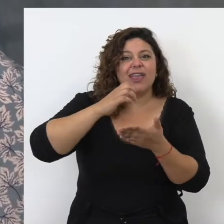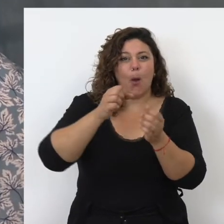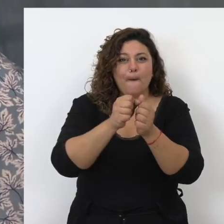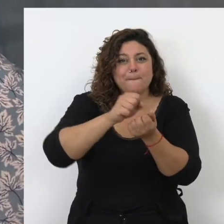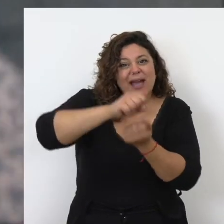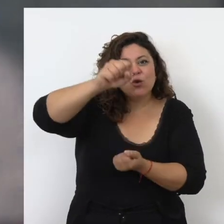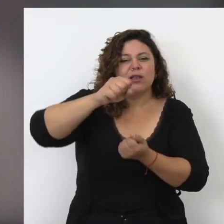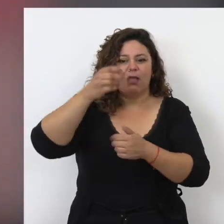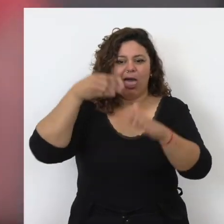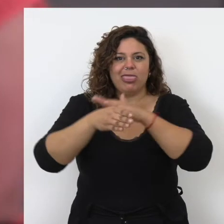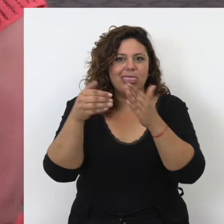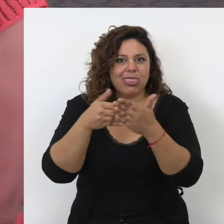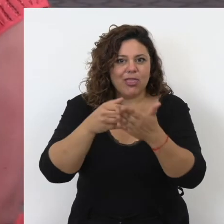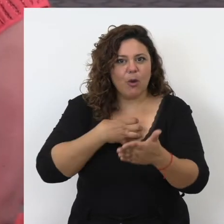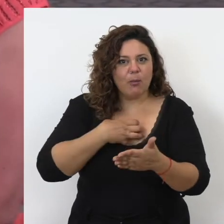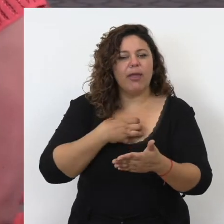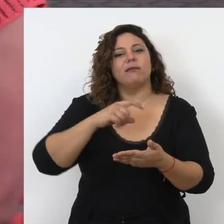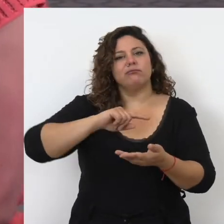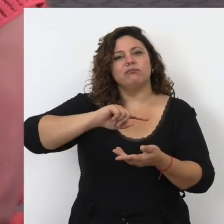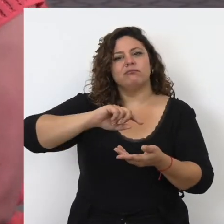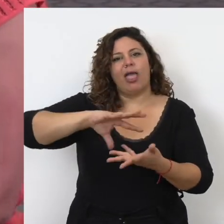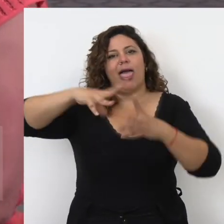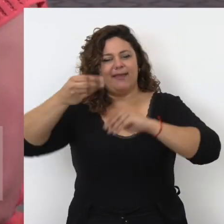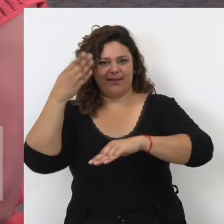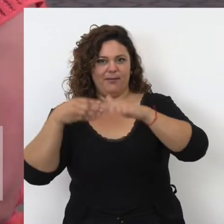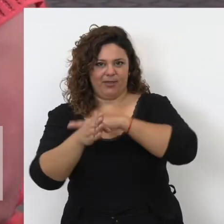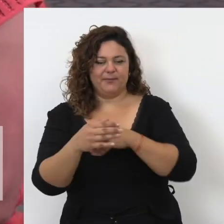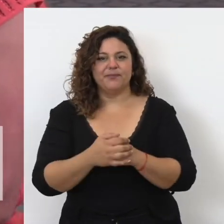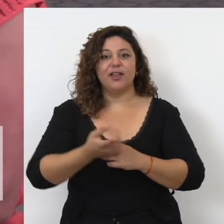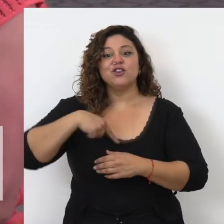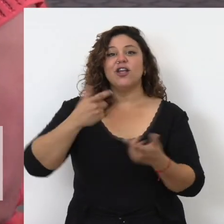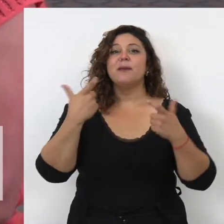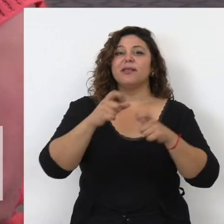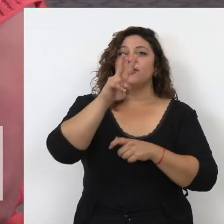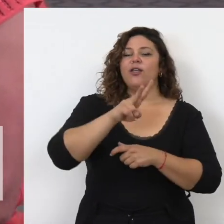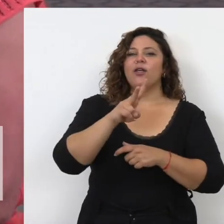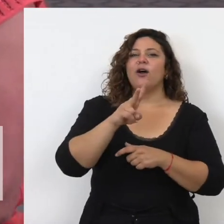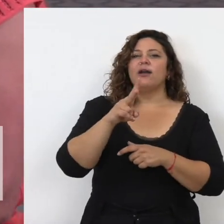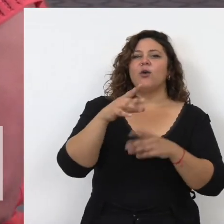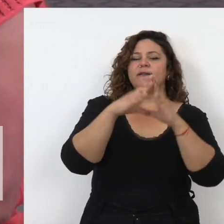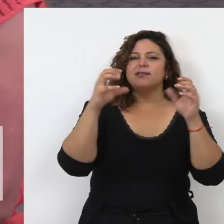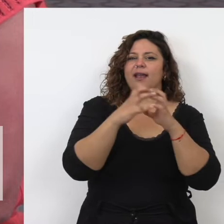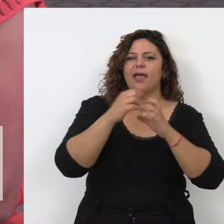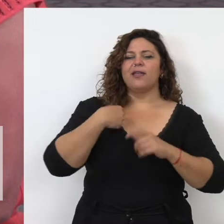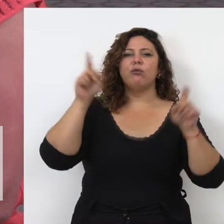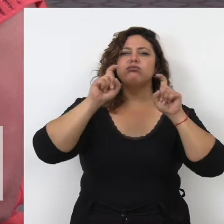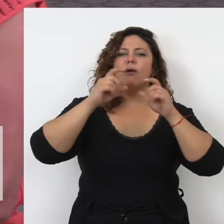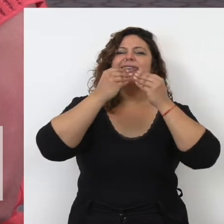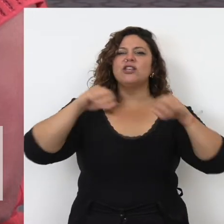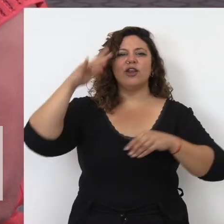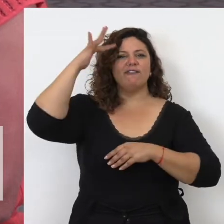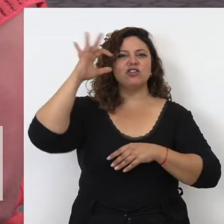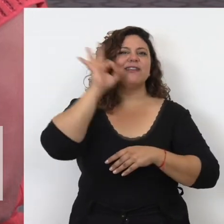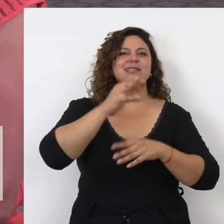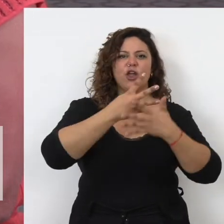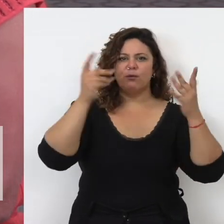en manuscrito. Pertenezco al Departamento de Filosofía II de la Universidad de Granada en donde imparto las asignaturas de Historia de la